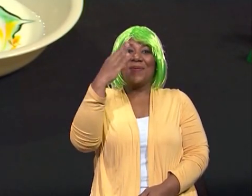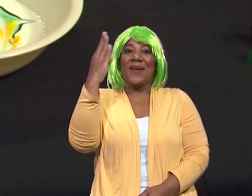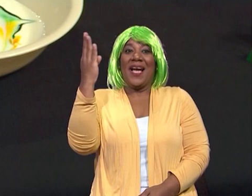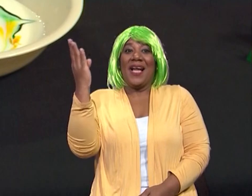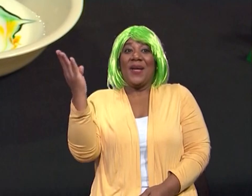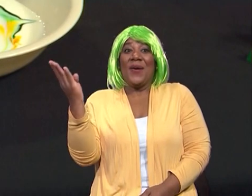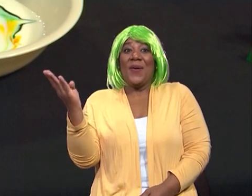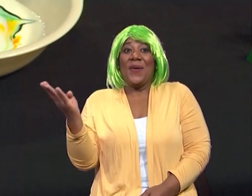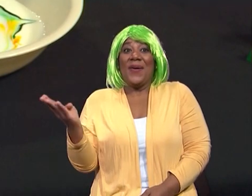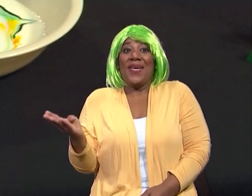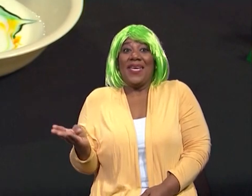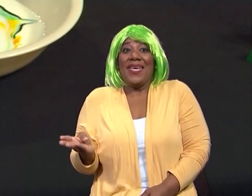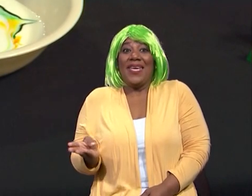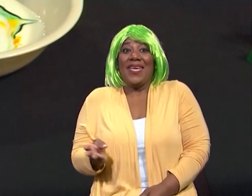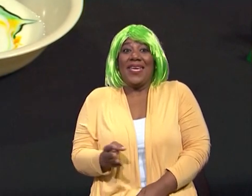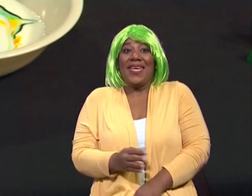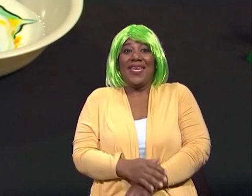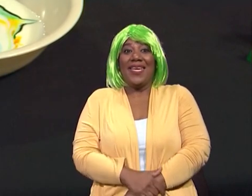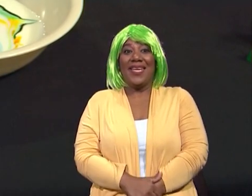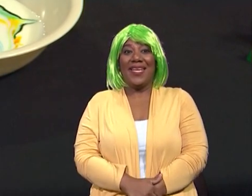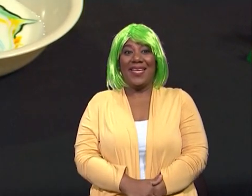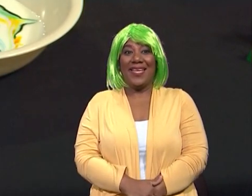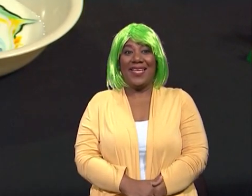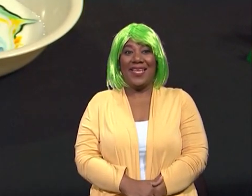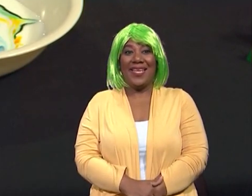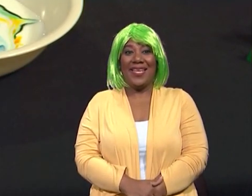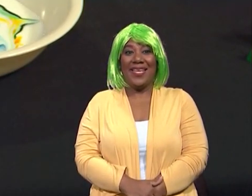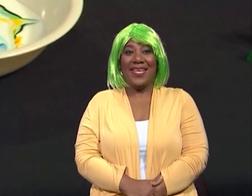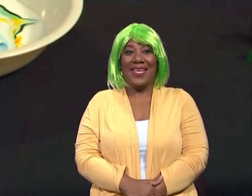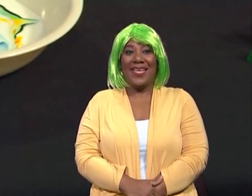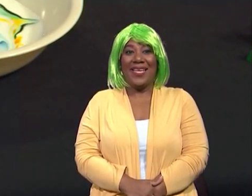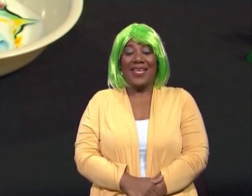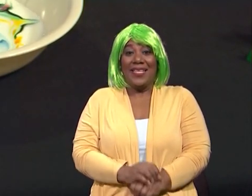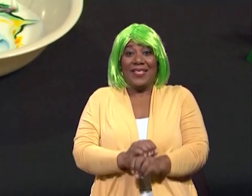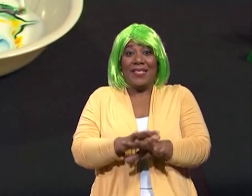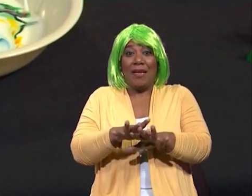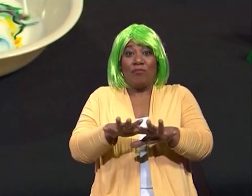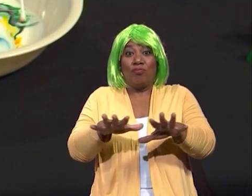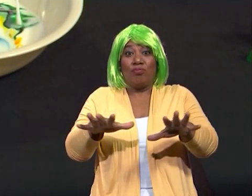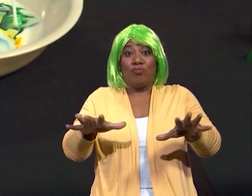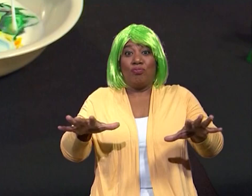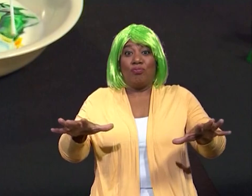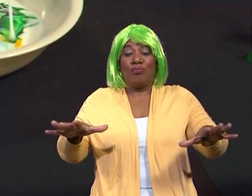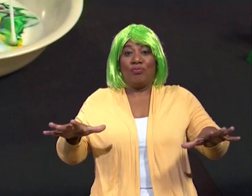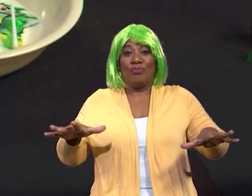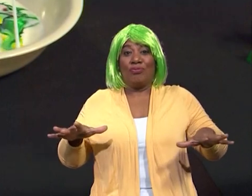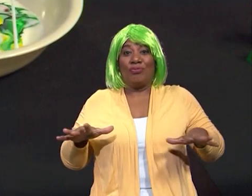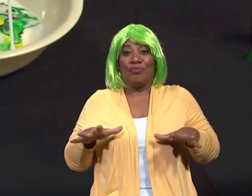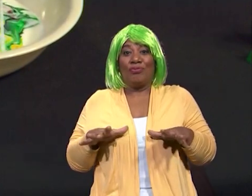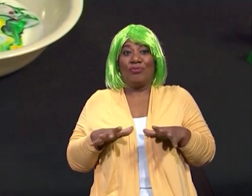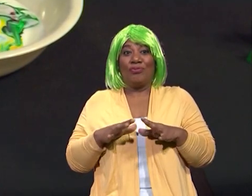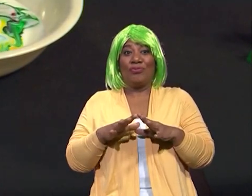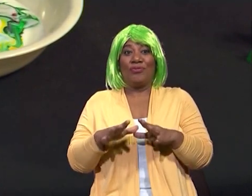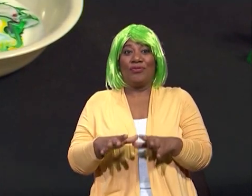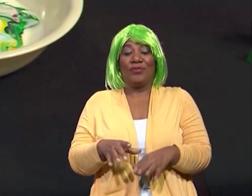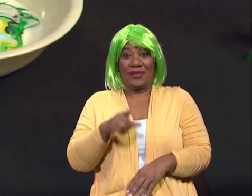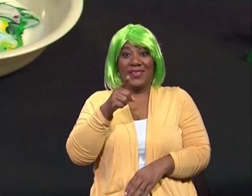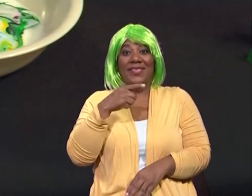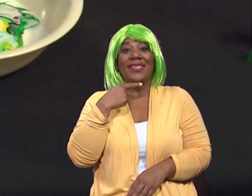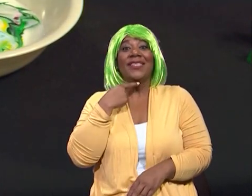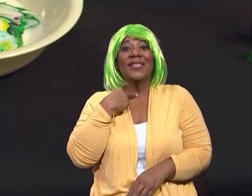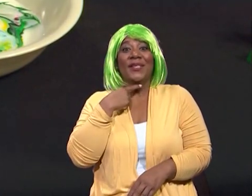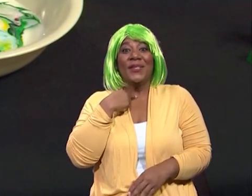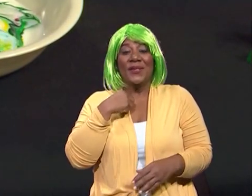moviendo, miren qué interesante. Se están dispersando los colores, qué lindo. Y qué divertido esta actividad.